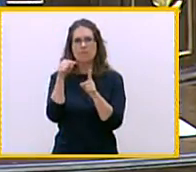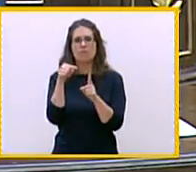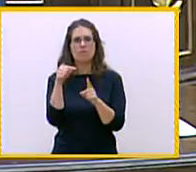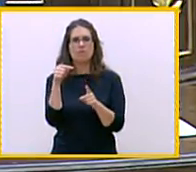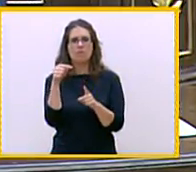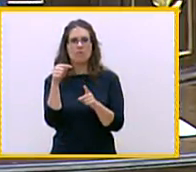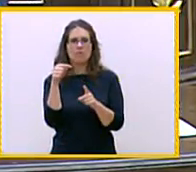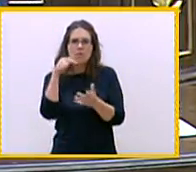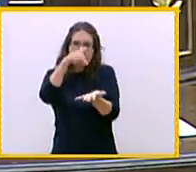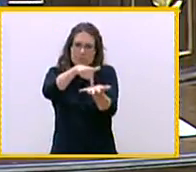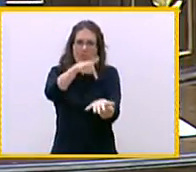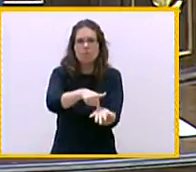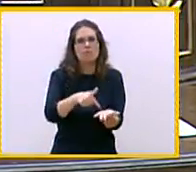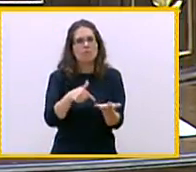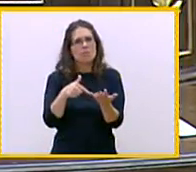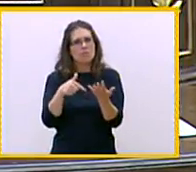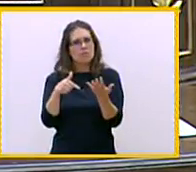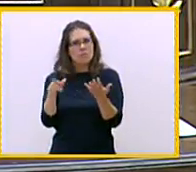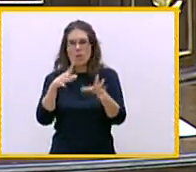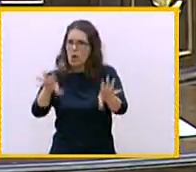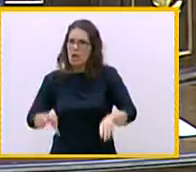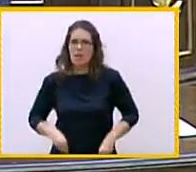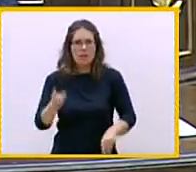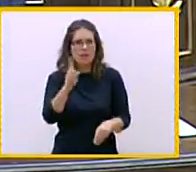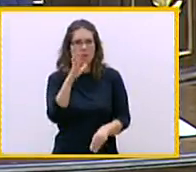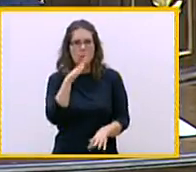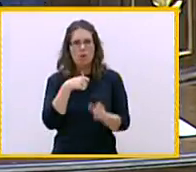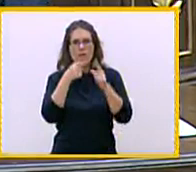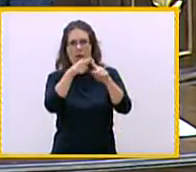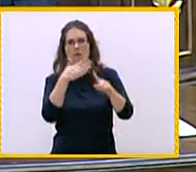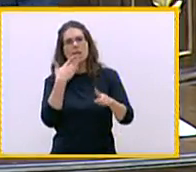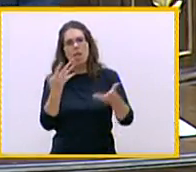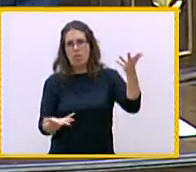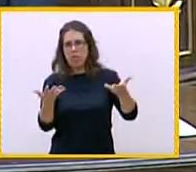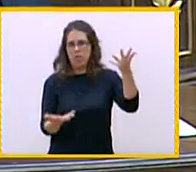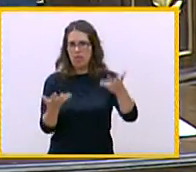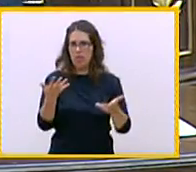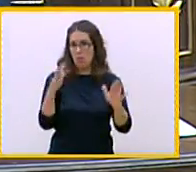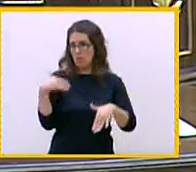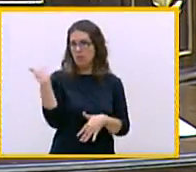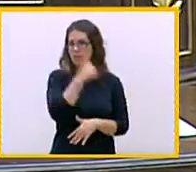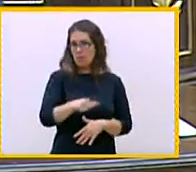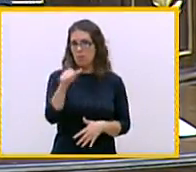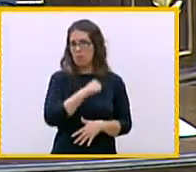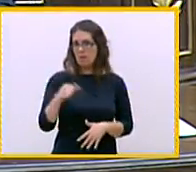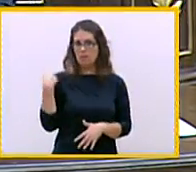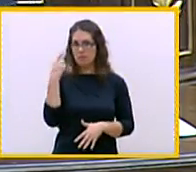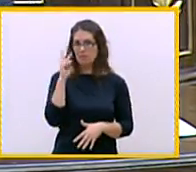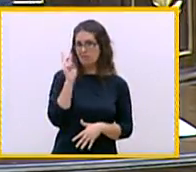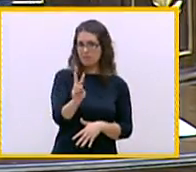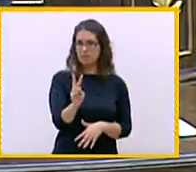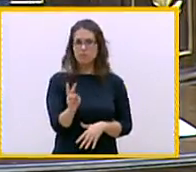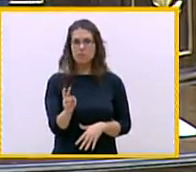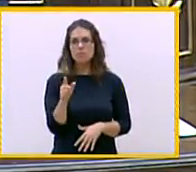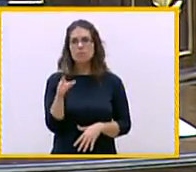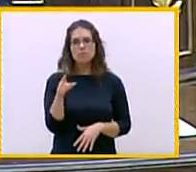condenables y absolutamente inaceptables, lo que hemos visto en las últimas semanas son manifestaciones y